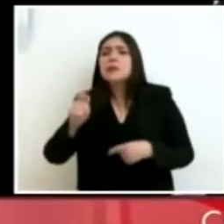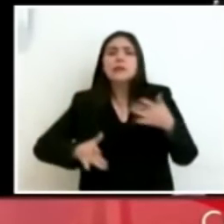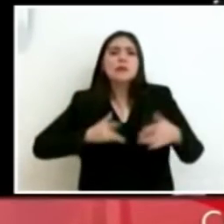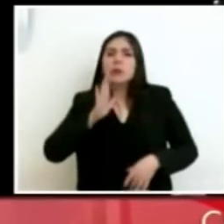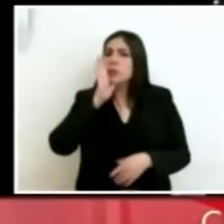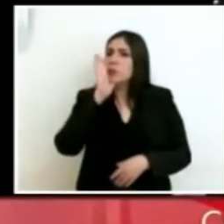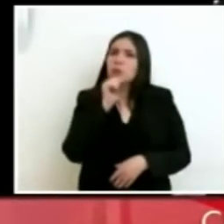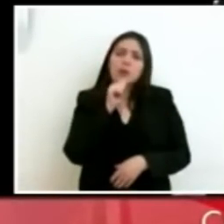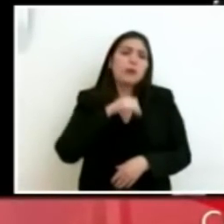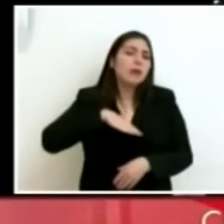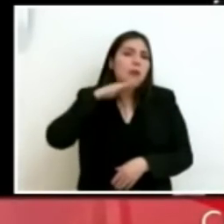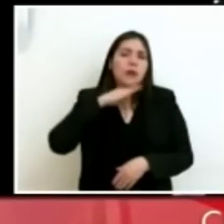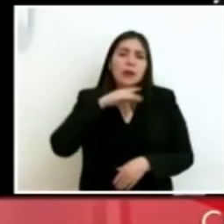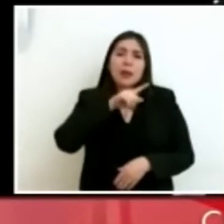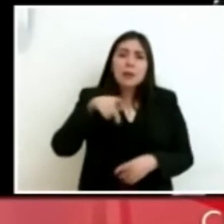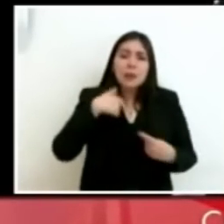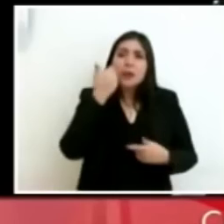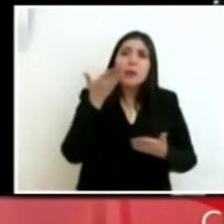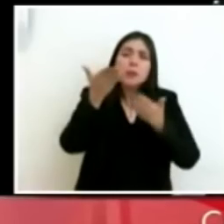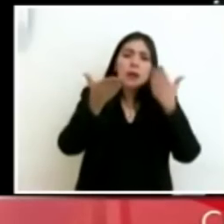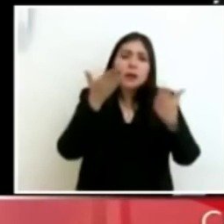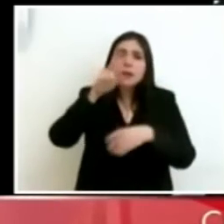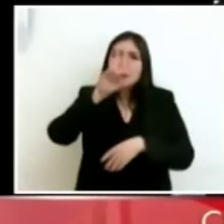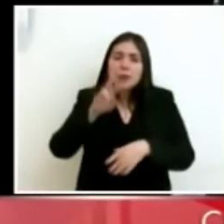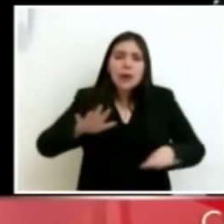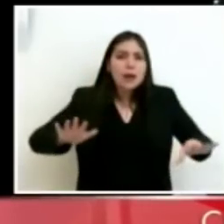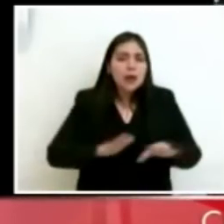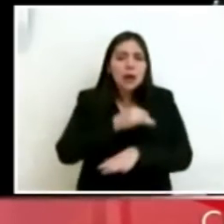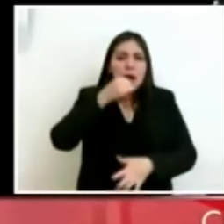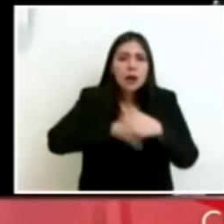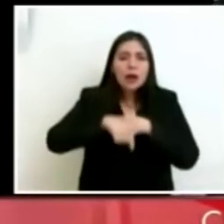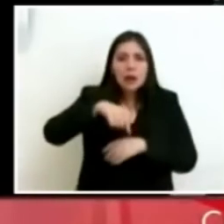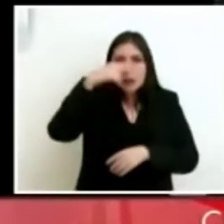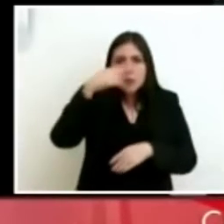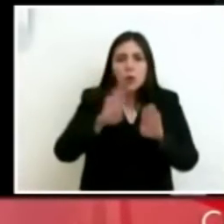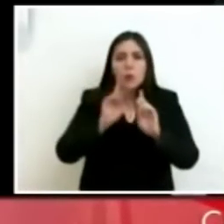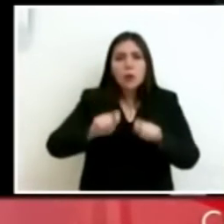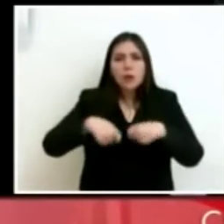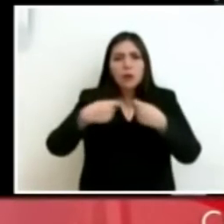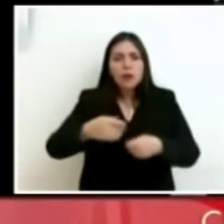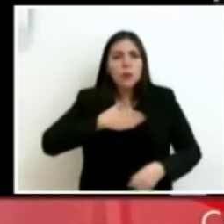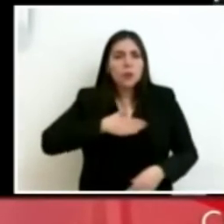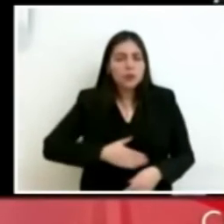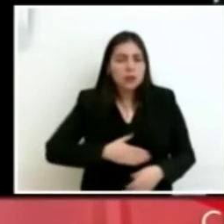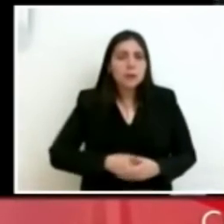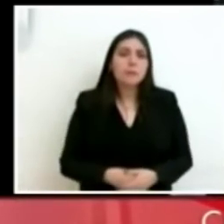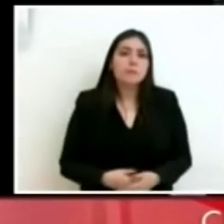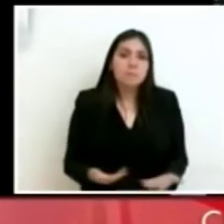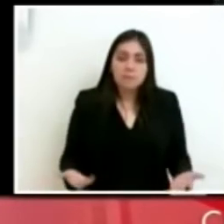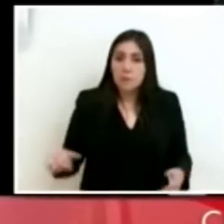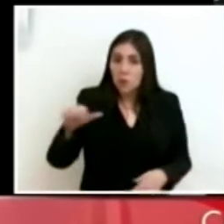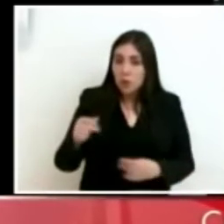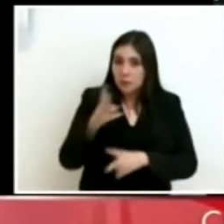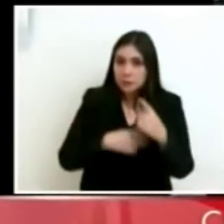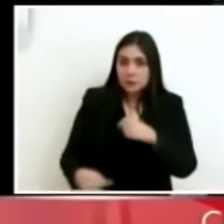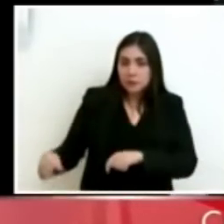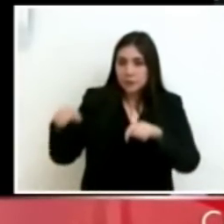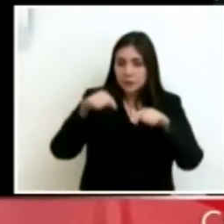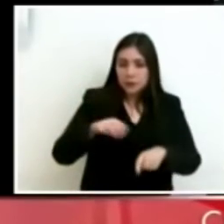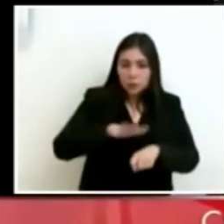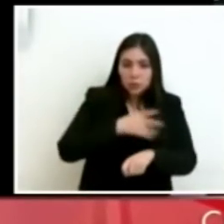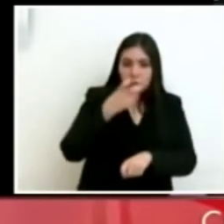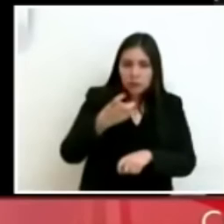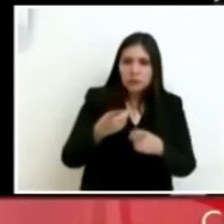real y profundo en la forma en que se imparte justicia en nuestro país. Por eso estamos hoy aquí, para responder a ese llamado